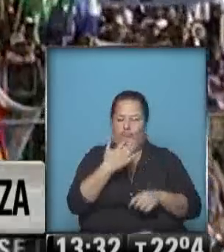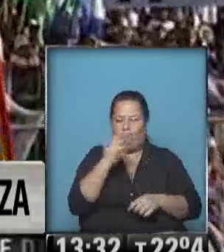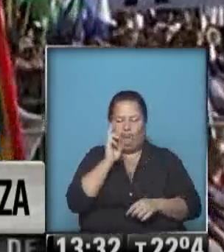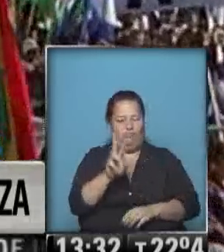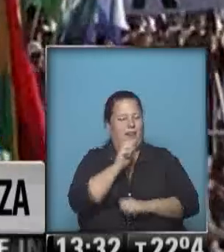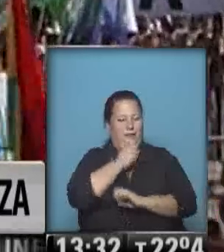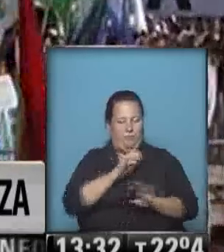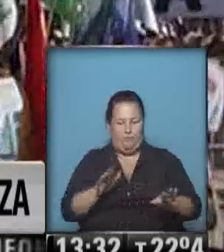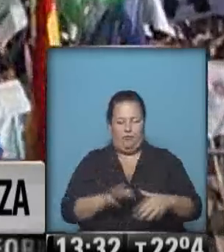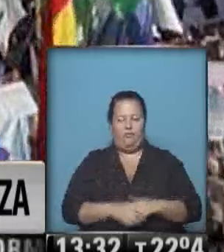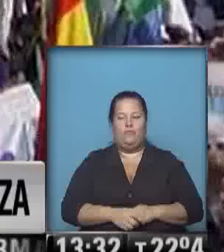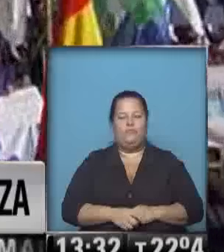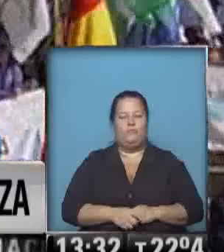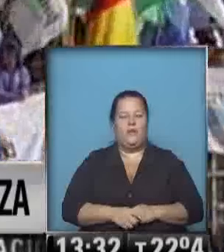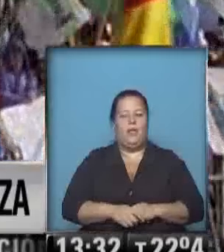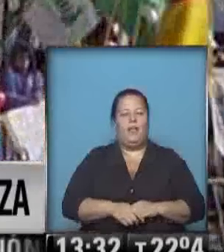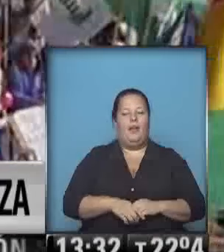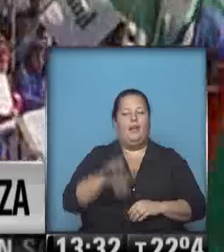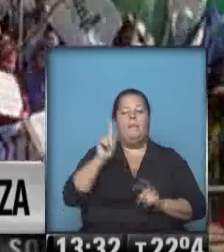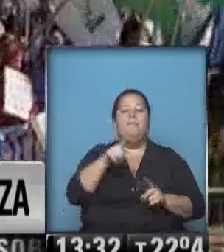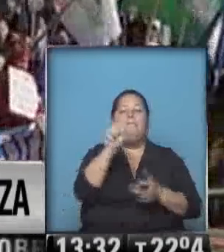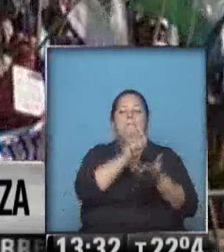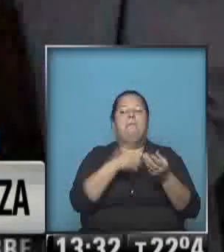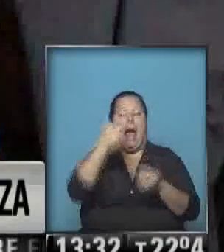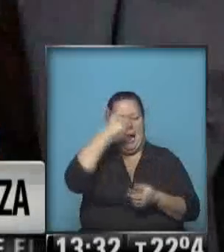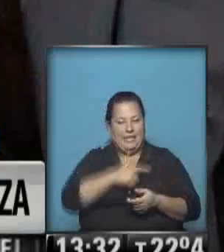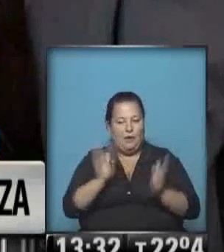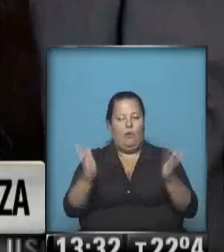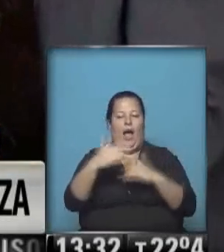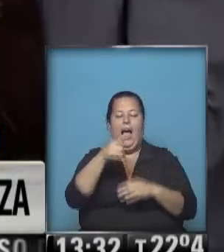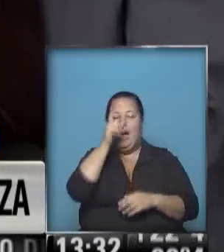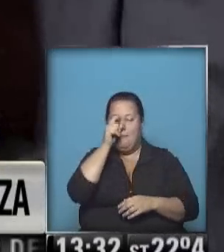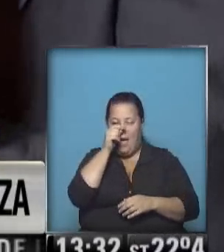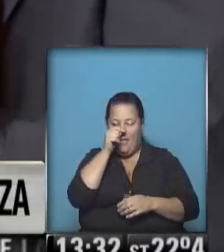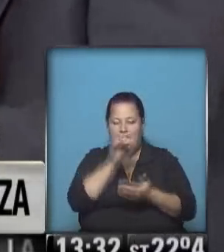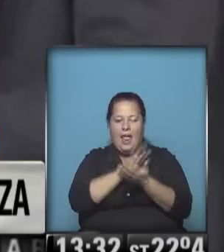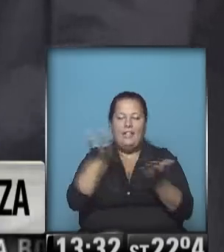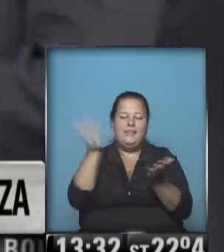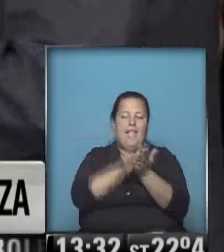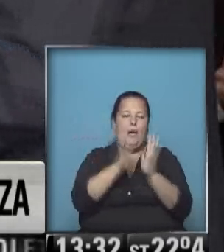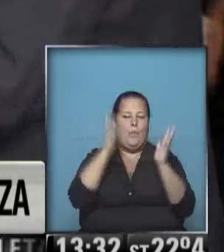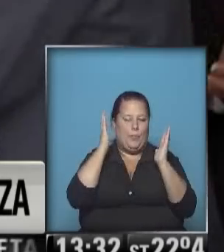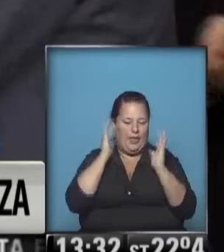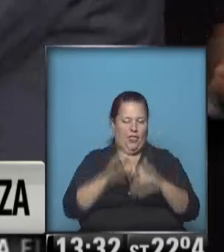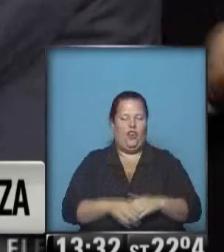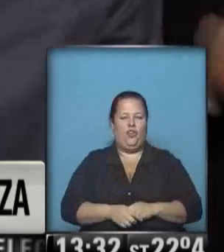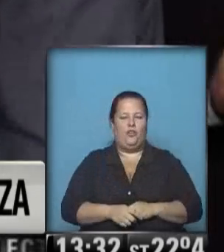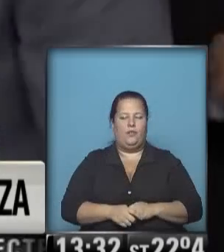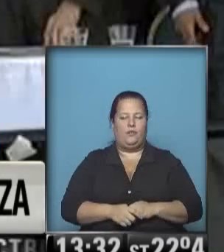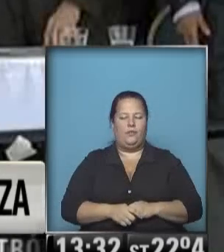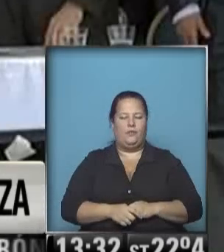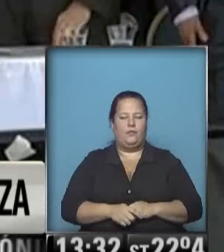visual para no videntes que será puesto en una caja de madera con tapa de vidrio.